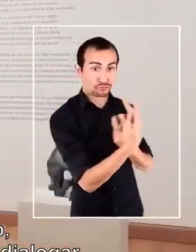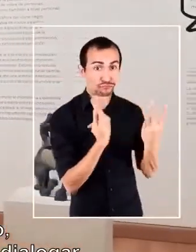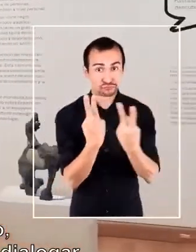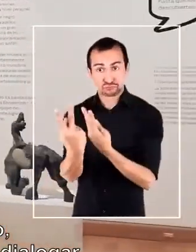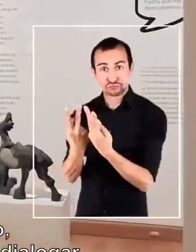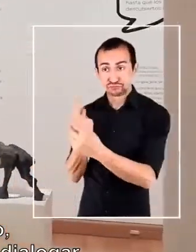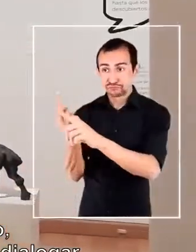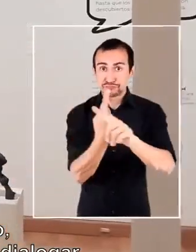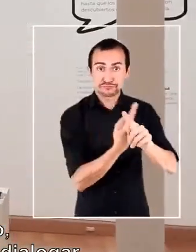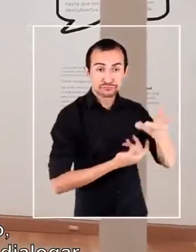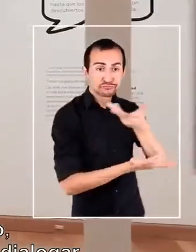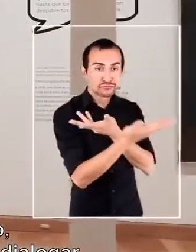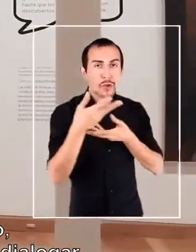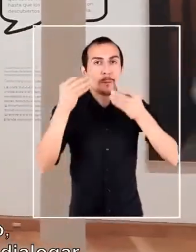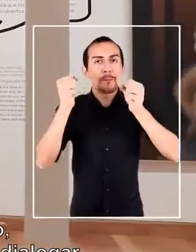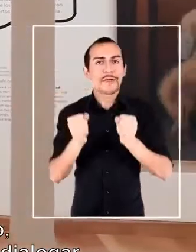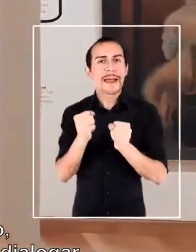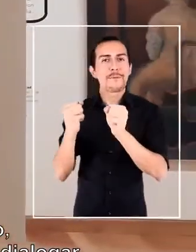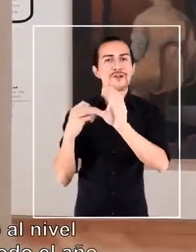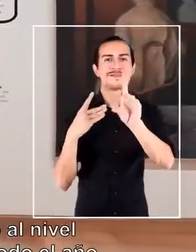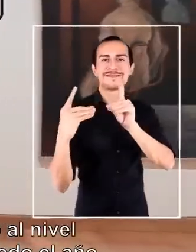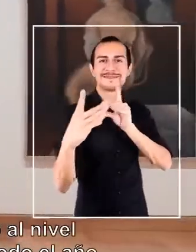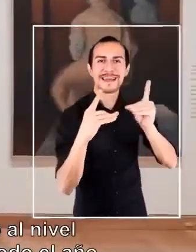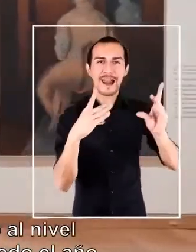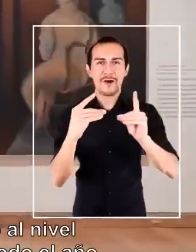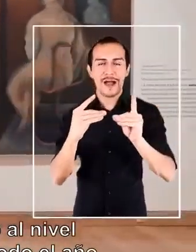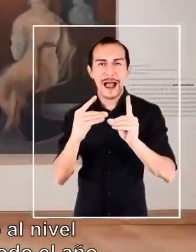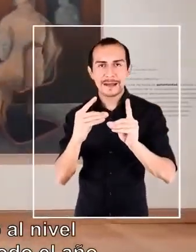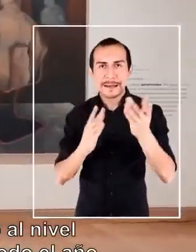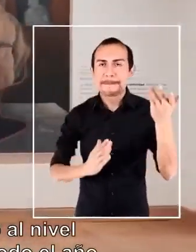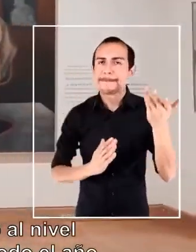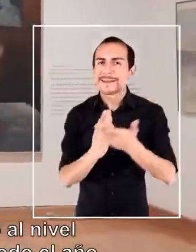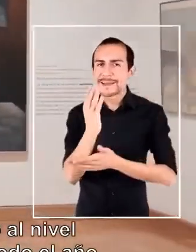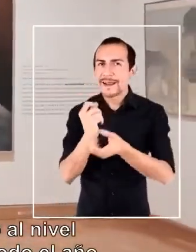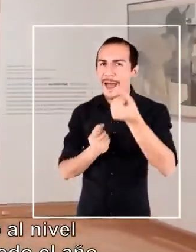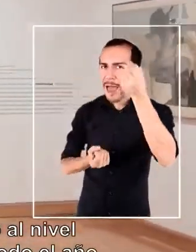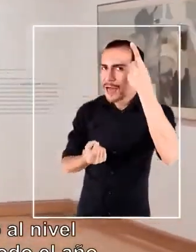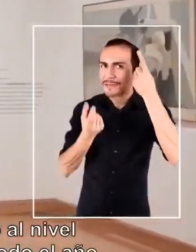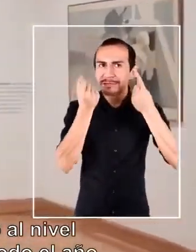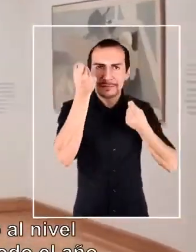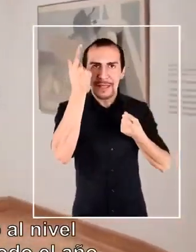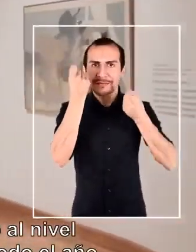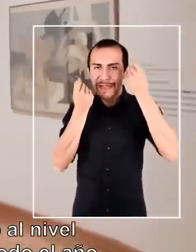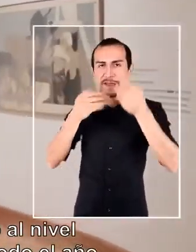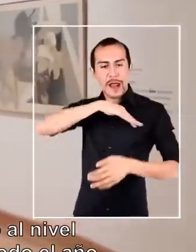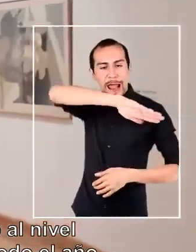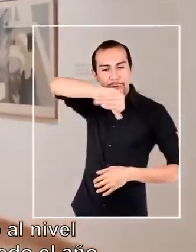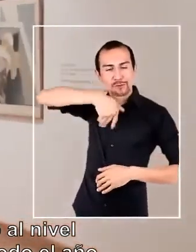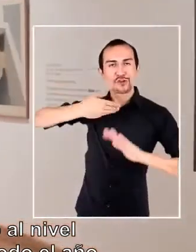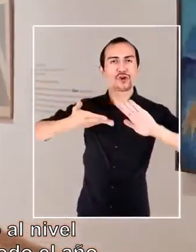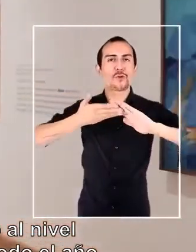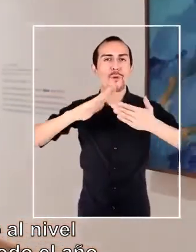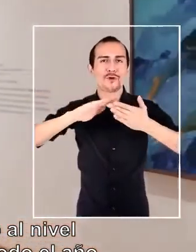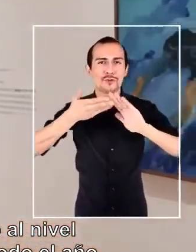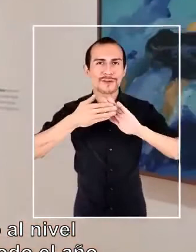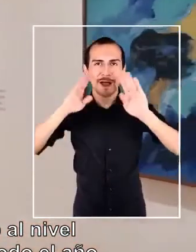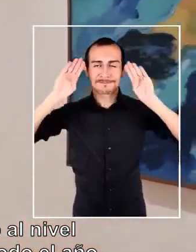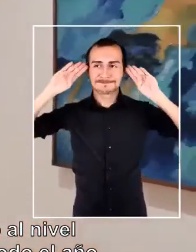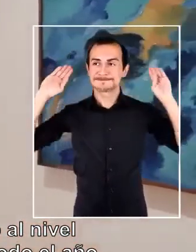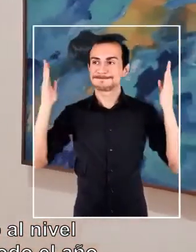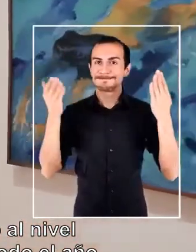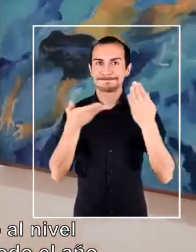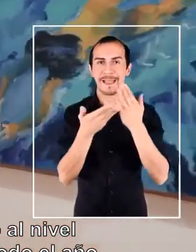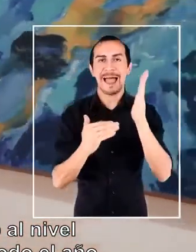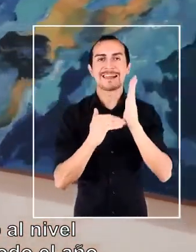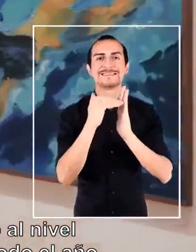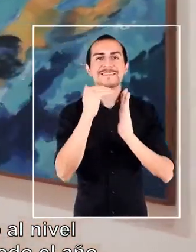nosotros pudiésemos dialogar y comprendernos como comunidad en torno